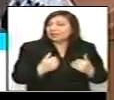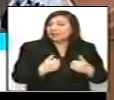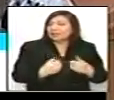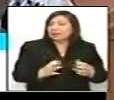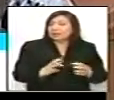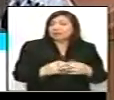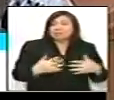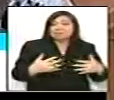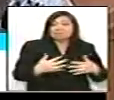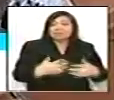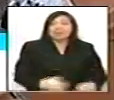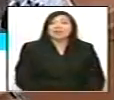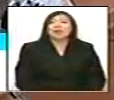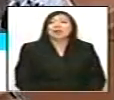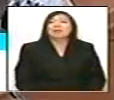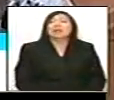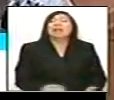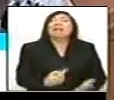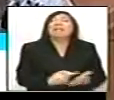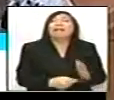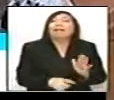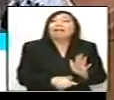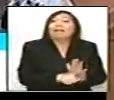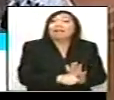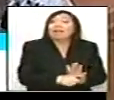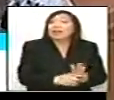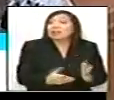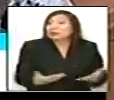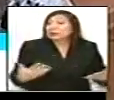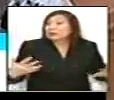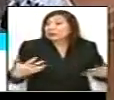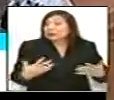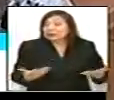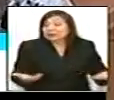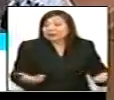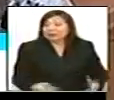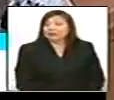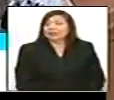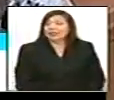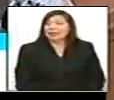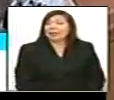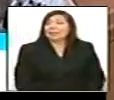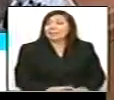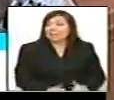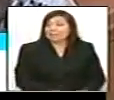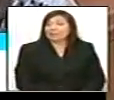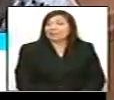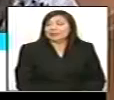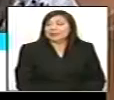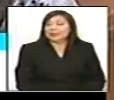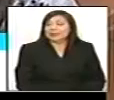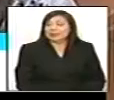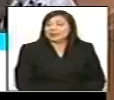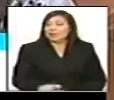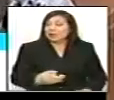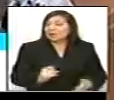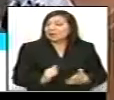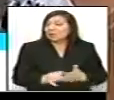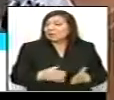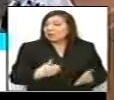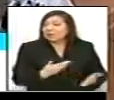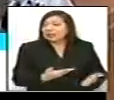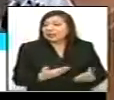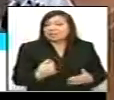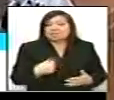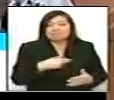miedo al Congreso de la República porque dicen, ¿qué leyes sacarán? Una ley es cuco que no sean viables. Pero la implementación, el ropaje jurídico se le puede dar